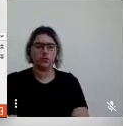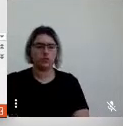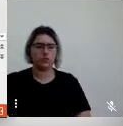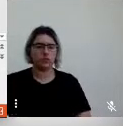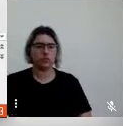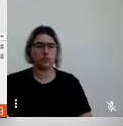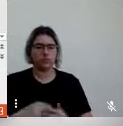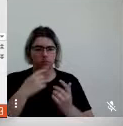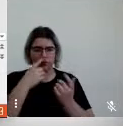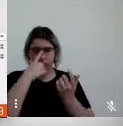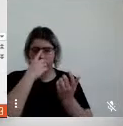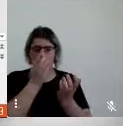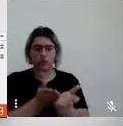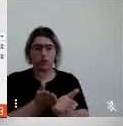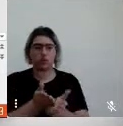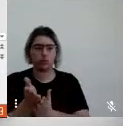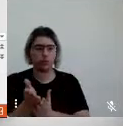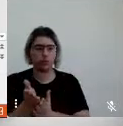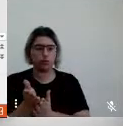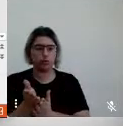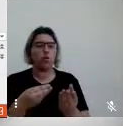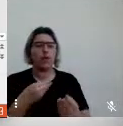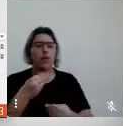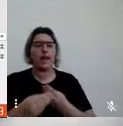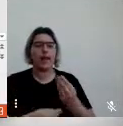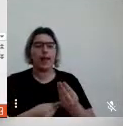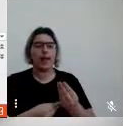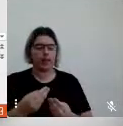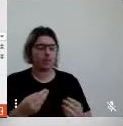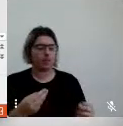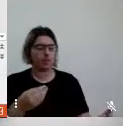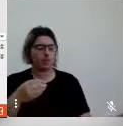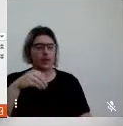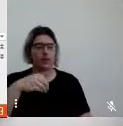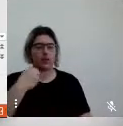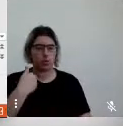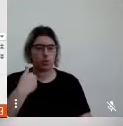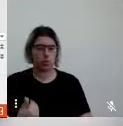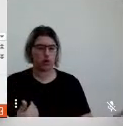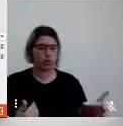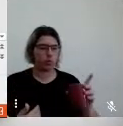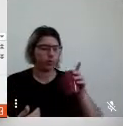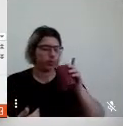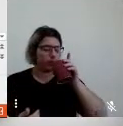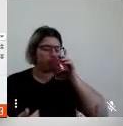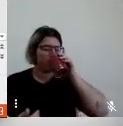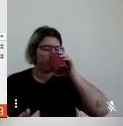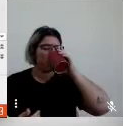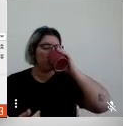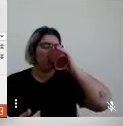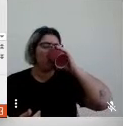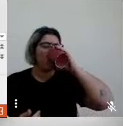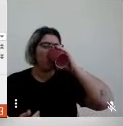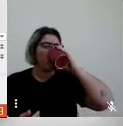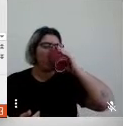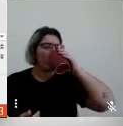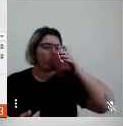del papel que ejercen los probióticos en nuestro organismo, se encargan de estimular al sistema inmune porque nos